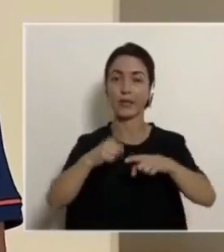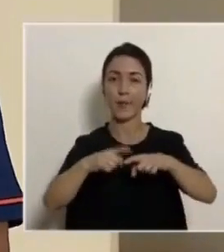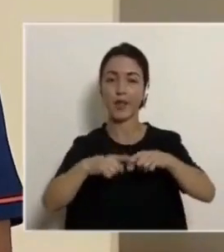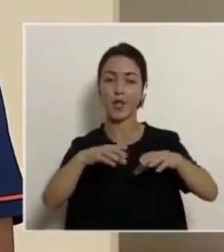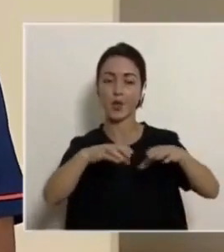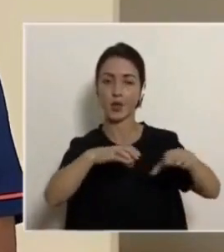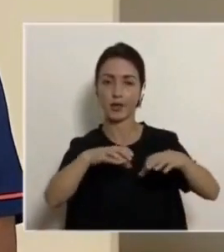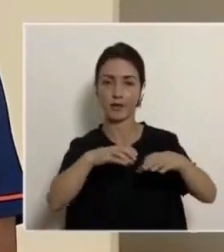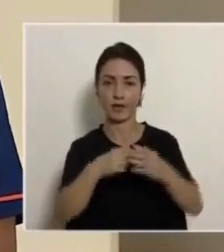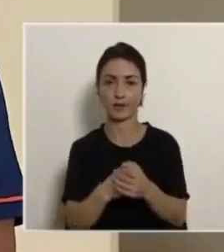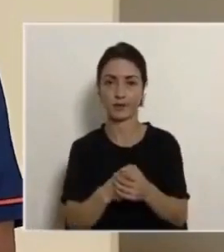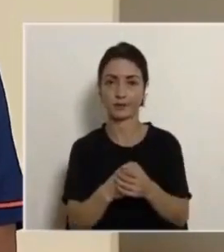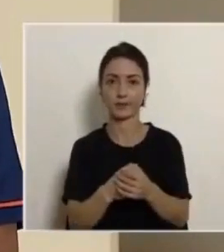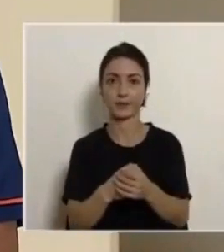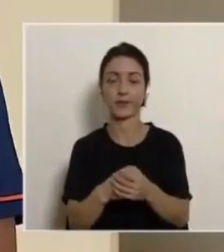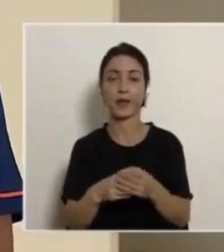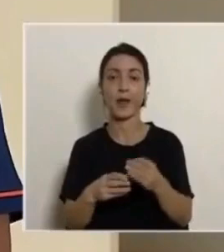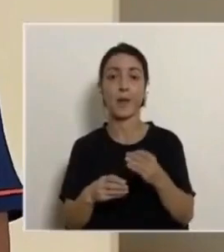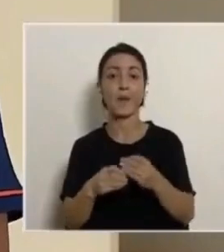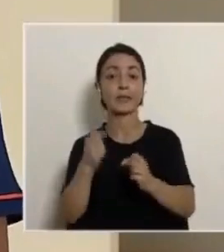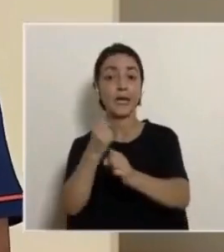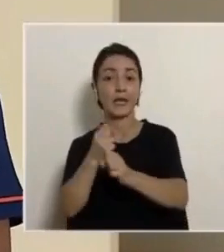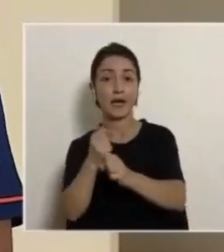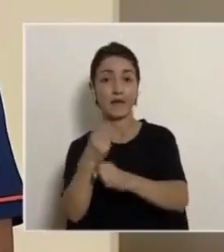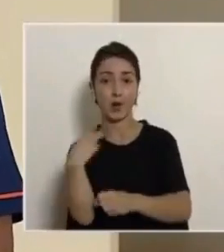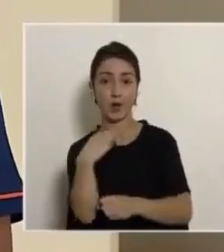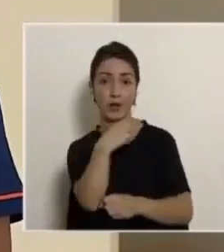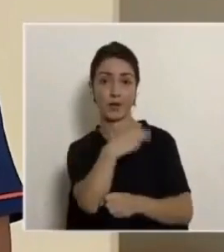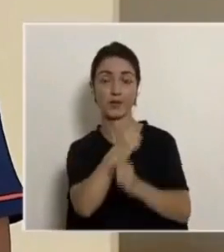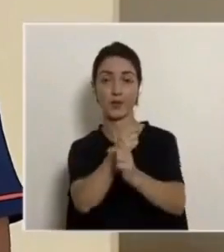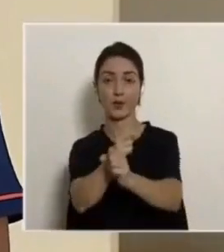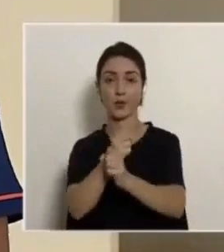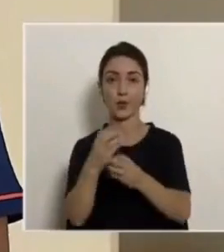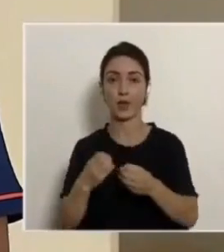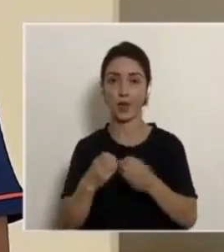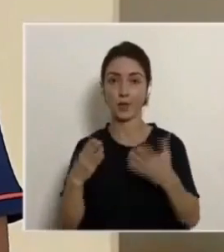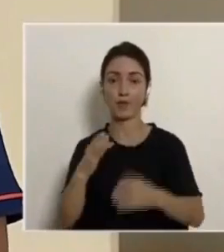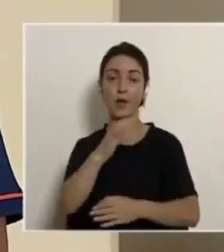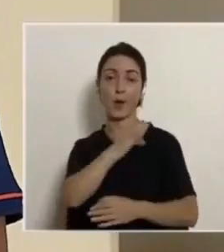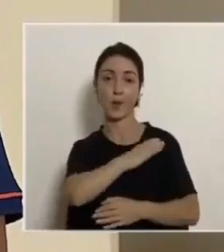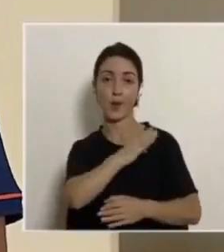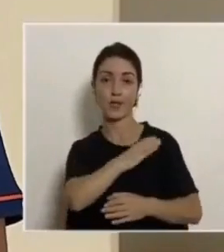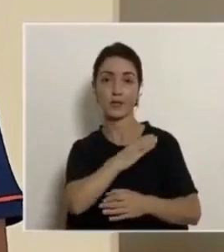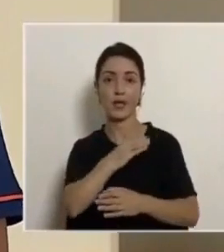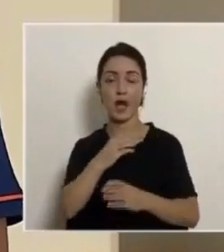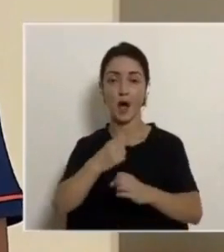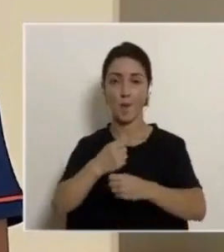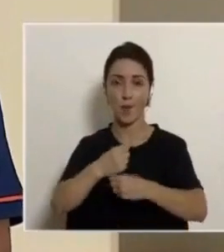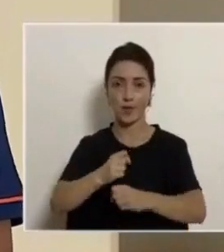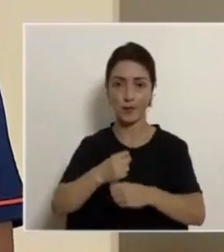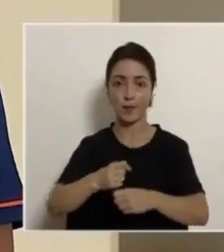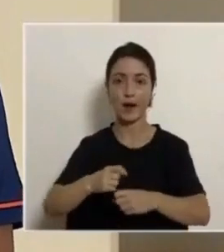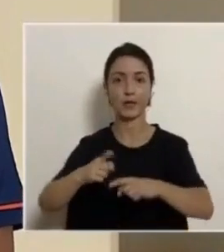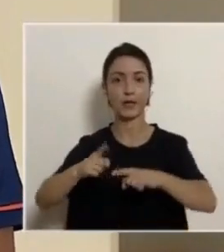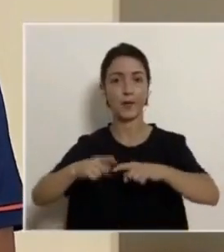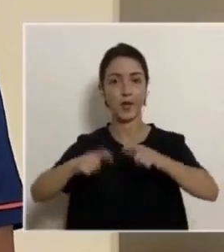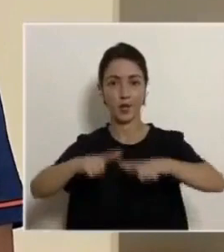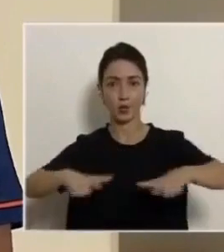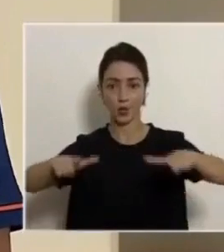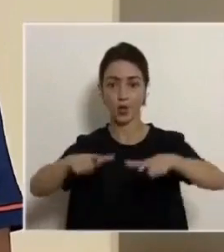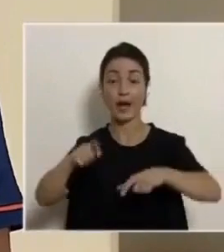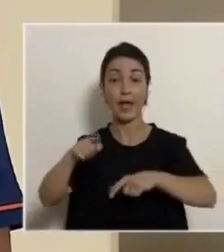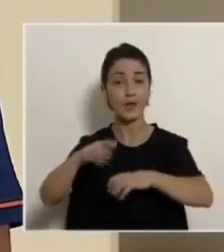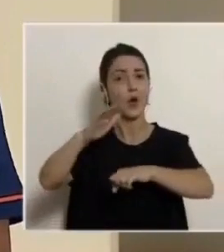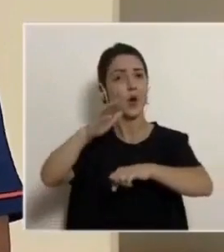más el accionar de los compañeros del Ministerio de Seguridad Pública o de las policías municipales en algunos territorios, nos ha